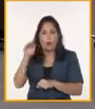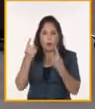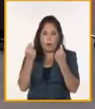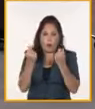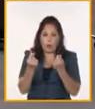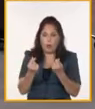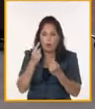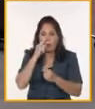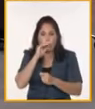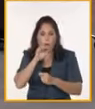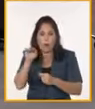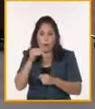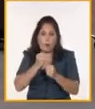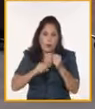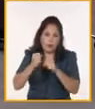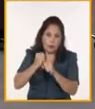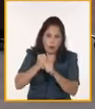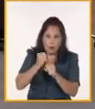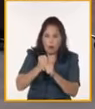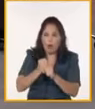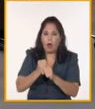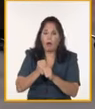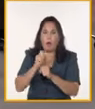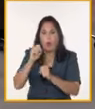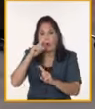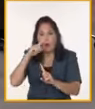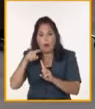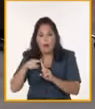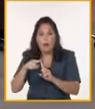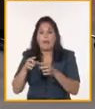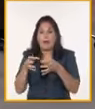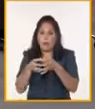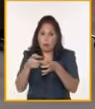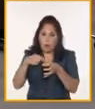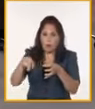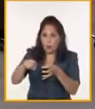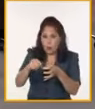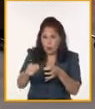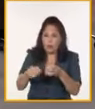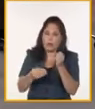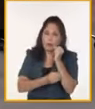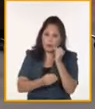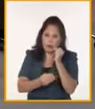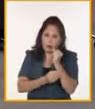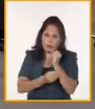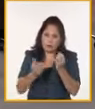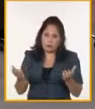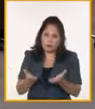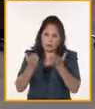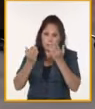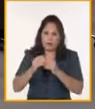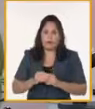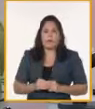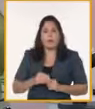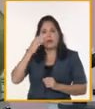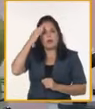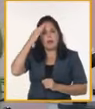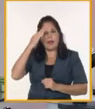norma eh tributaria es un trabajo realmente que hay que verlo con Esa visión eh integrador Gracias